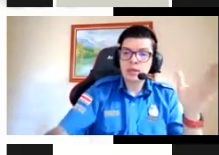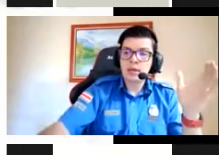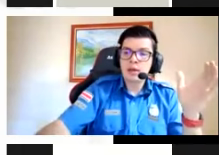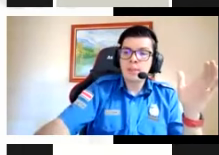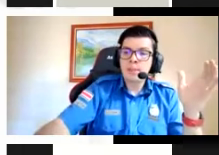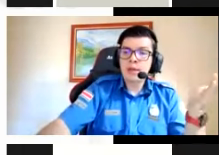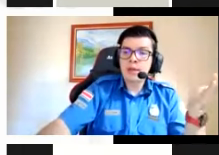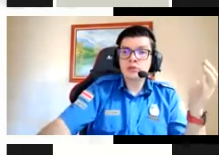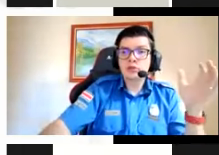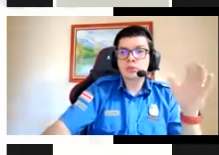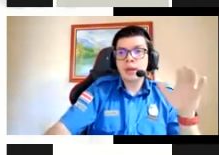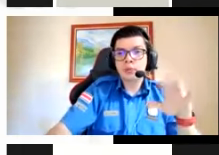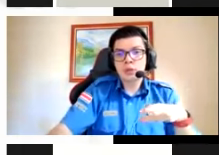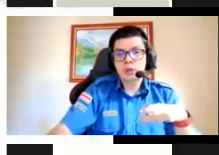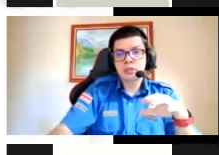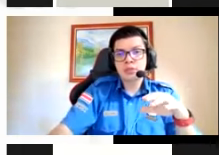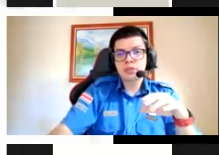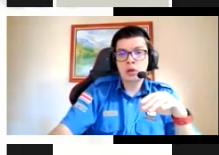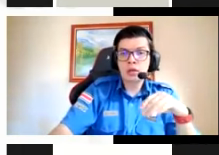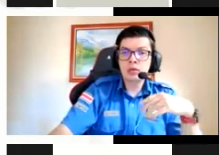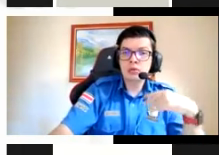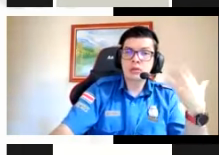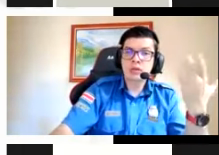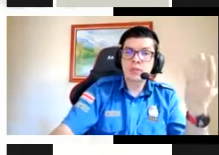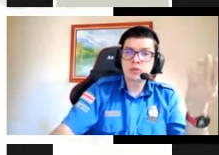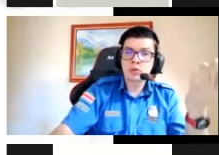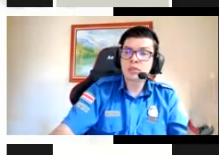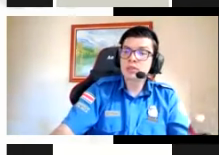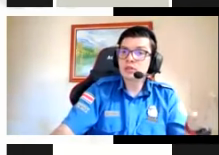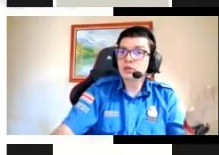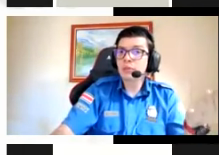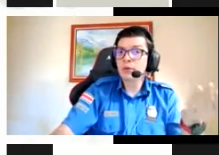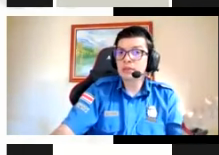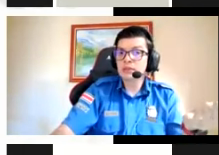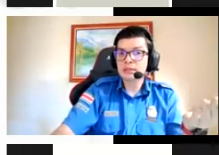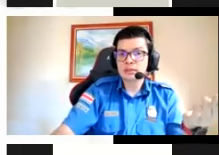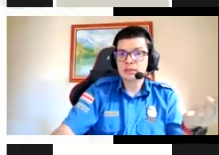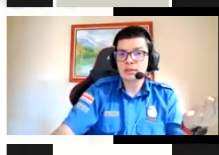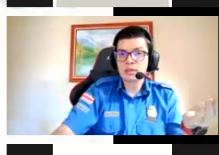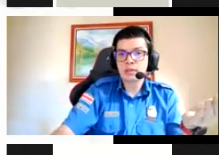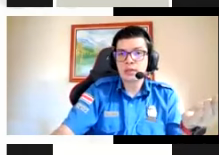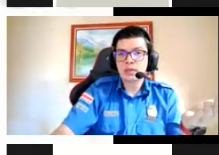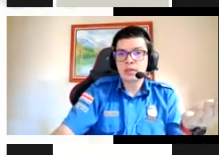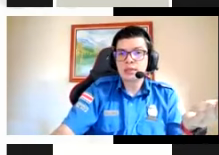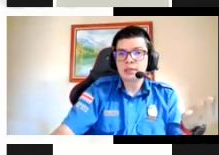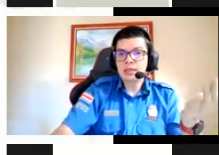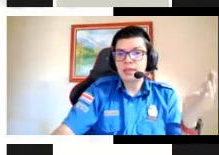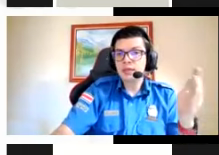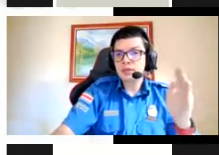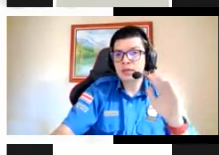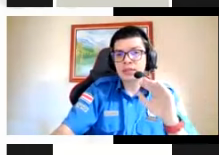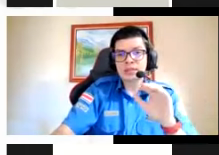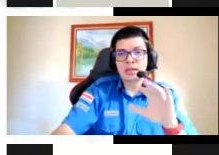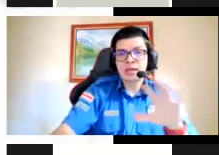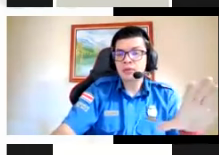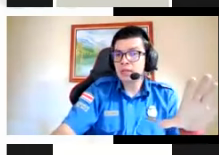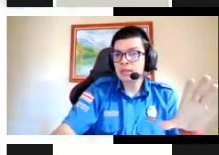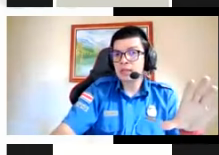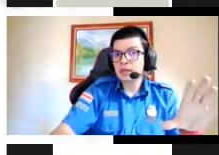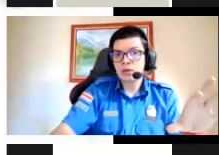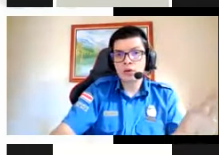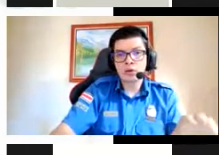¿Ok? Pero nosotros vamos a una inspección y nos encontramos condiciones como estas. Cilindros